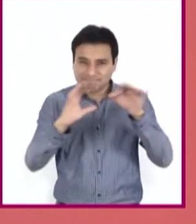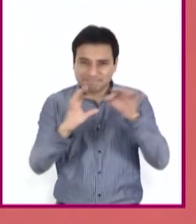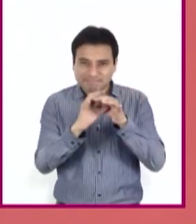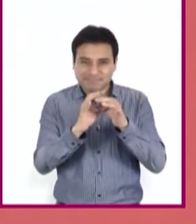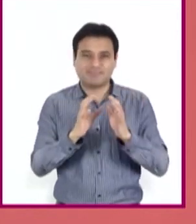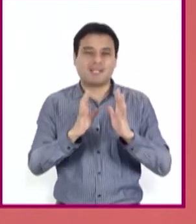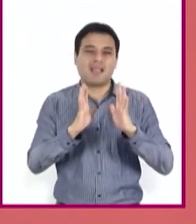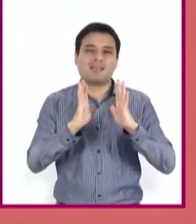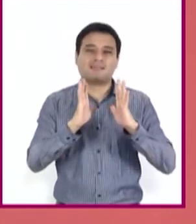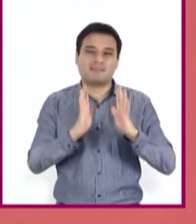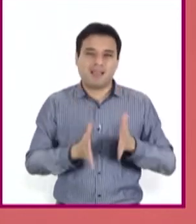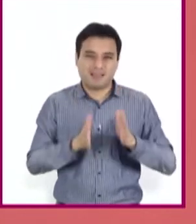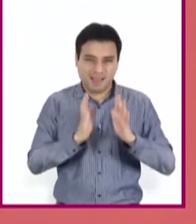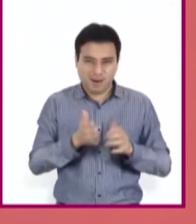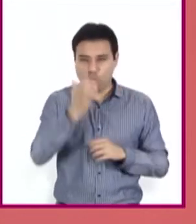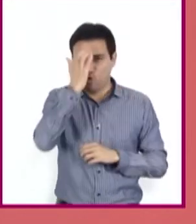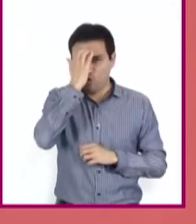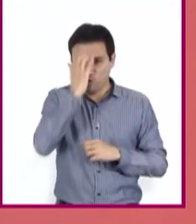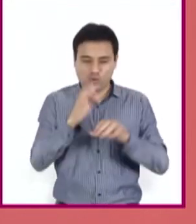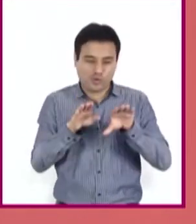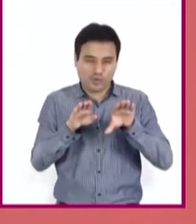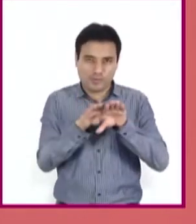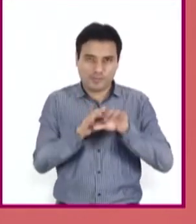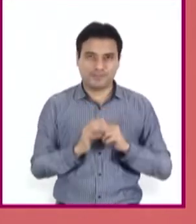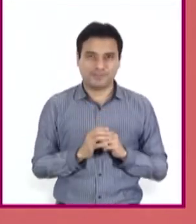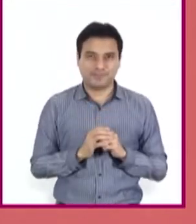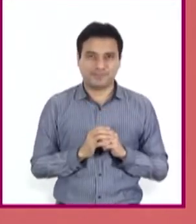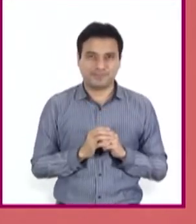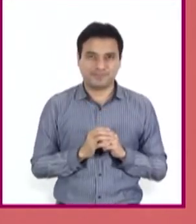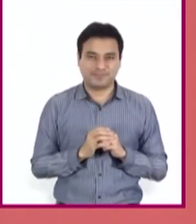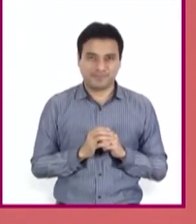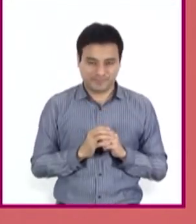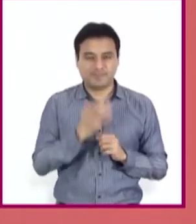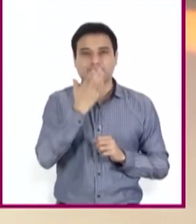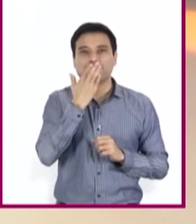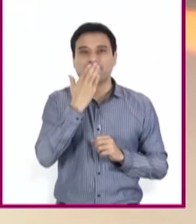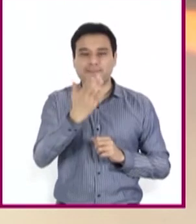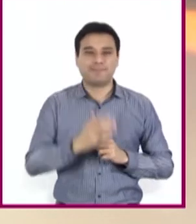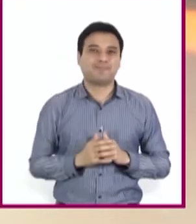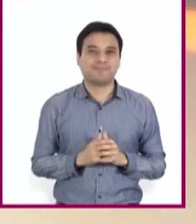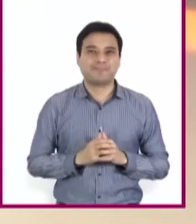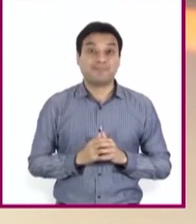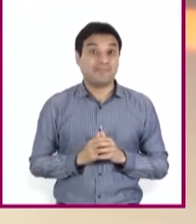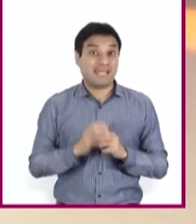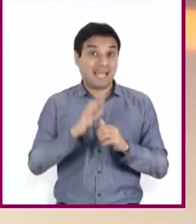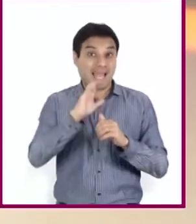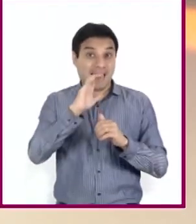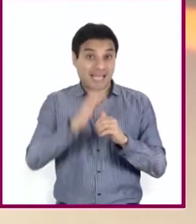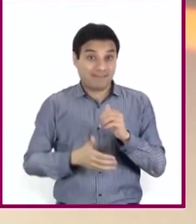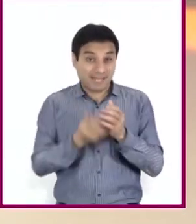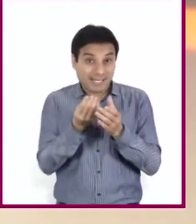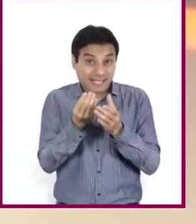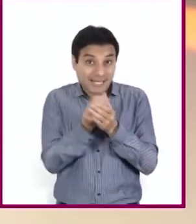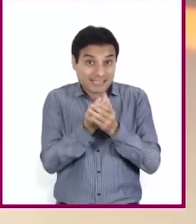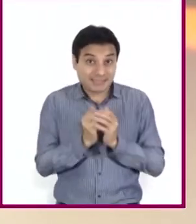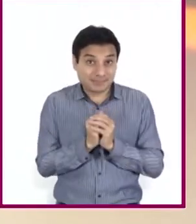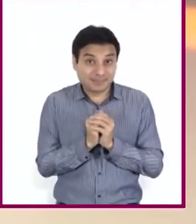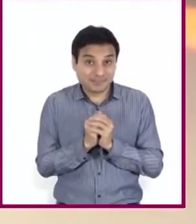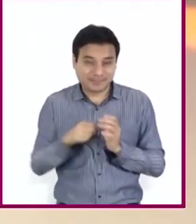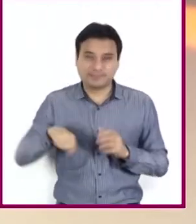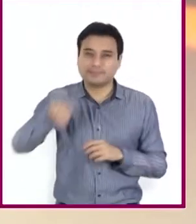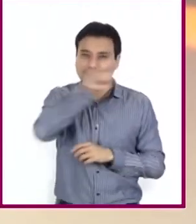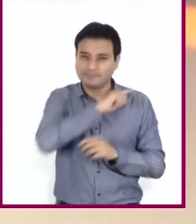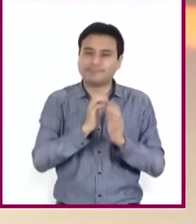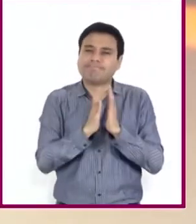cuando ya sabemos claramente cómo hacerlo? Bien, para terminar esta sesión y que no se nos